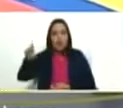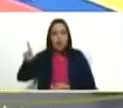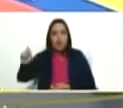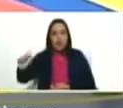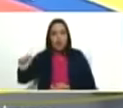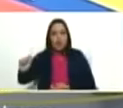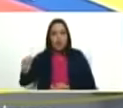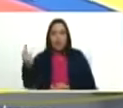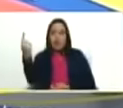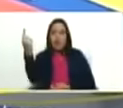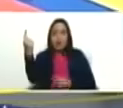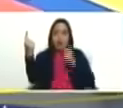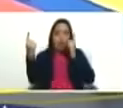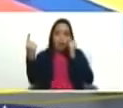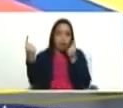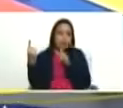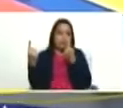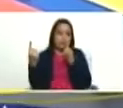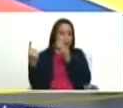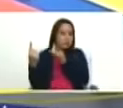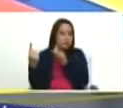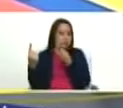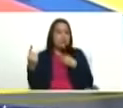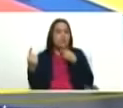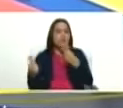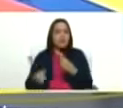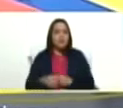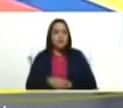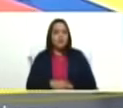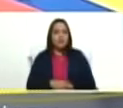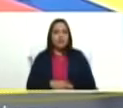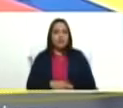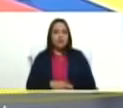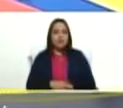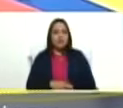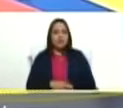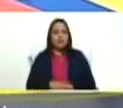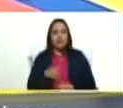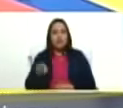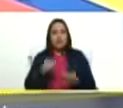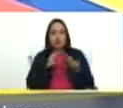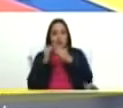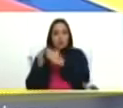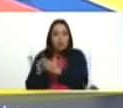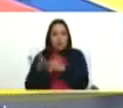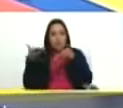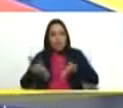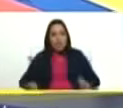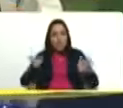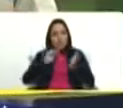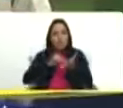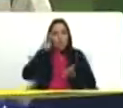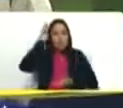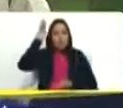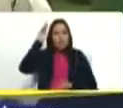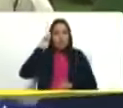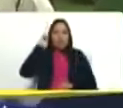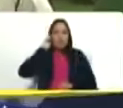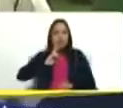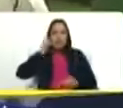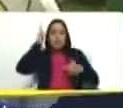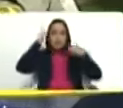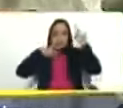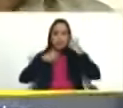Vladimir Ceija, el único vocero. Hombre. Y la Comuna El Renacer y Futuro de Bolívar y Chávez. Y su vocera,